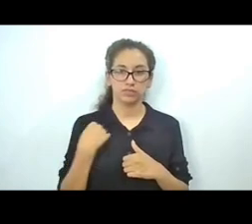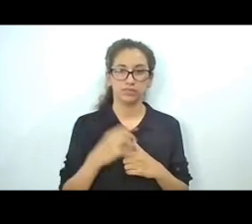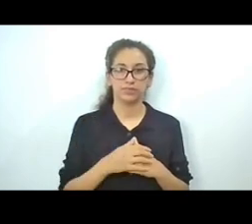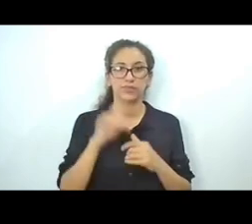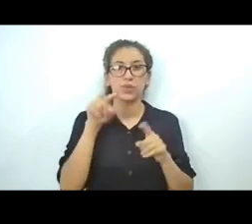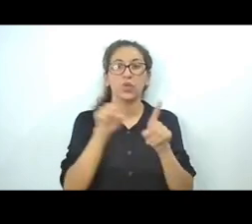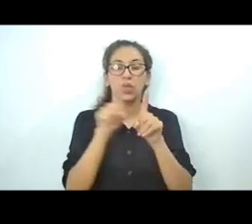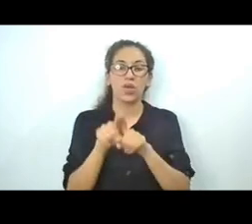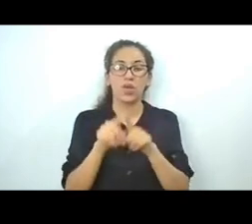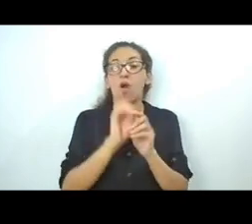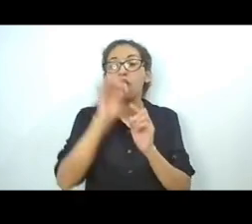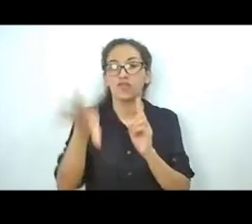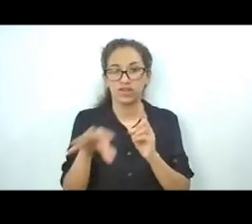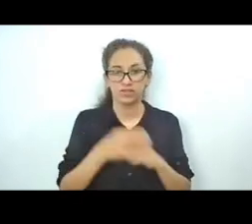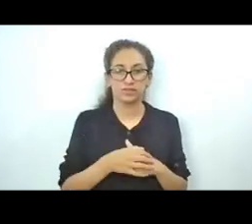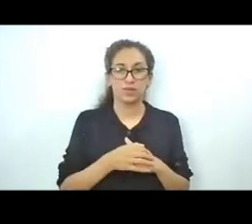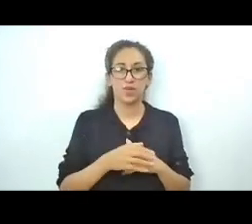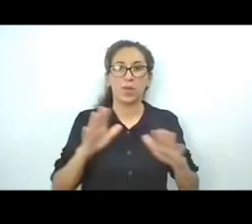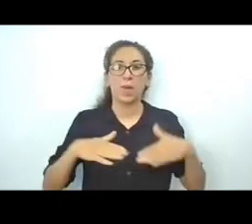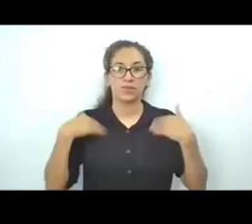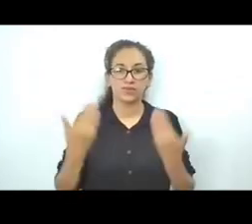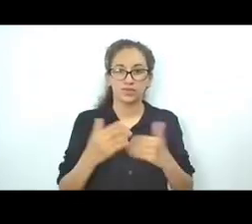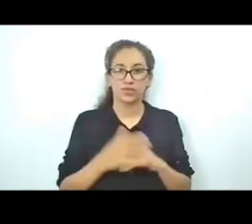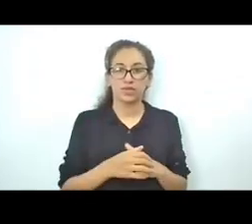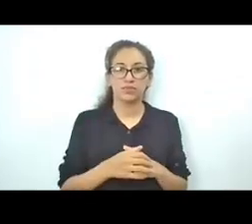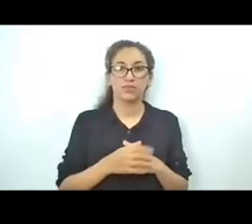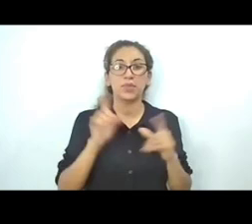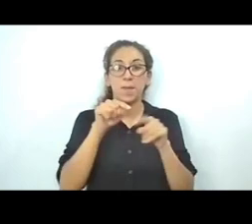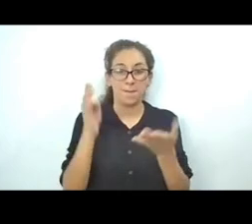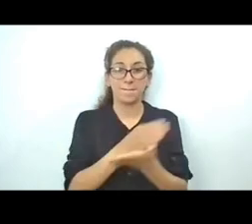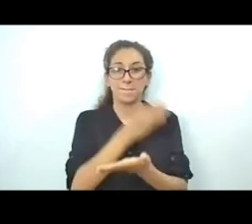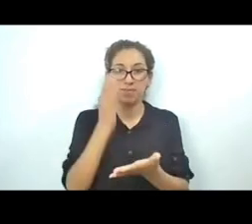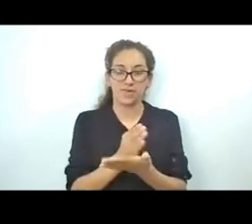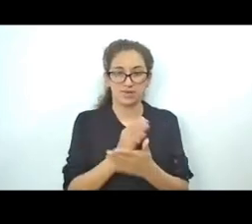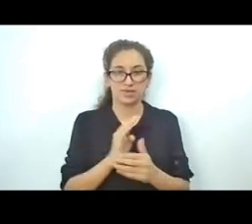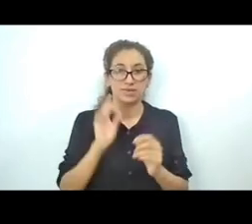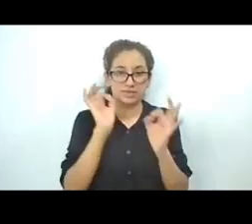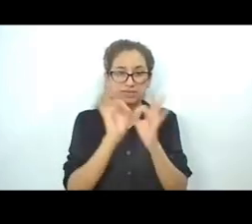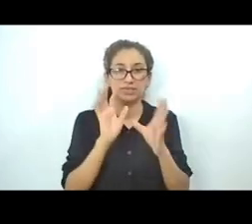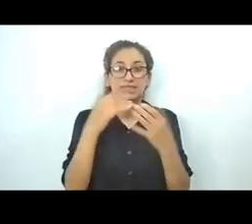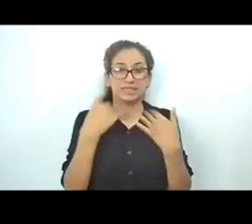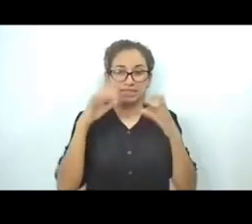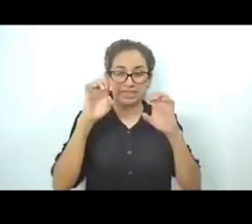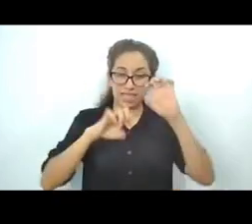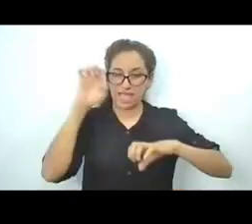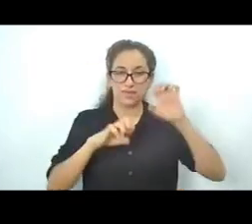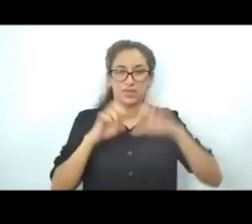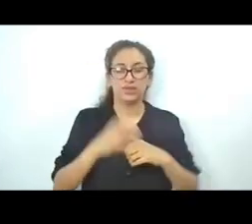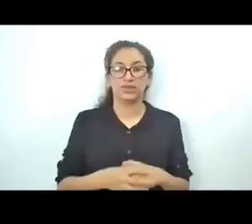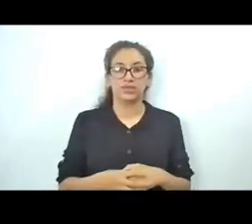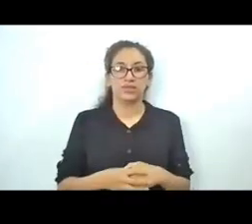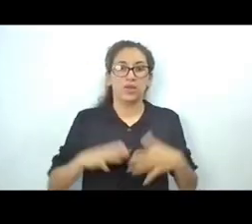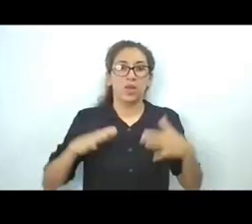digamos, fuera. Entonces, podría estar ligado a lo mejor a este problema específico. Habría que valorar el caso. No sé qué cosa